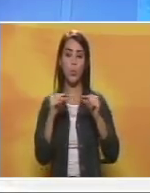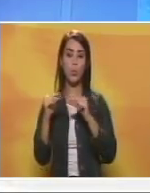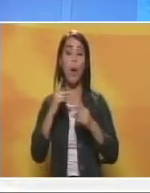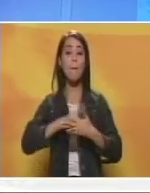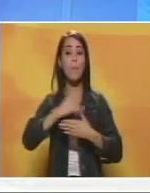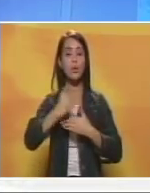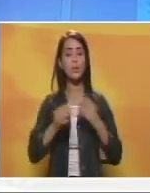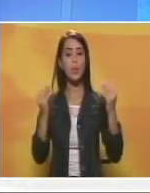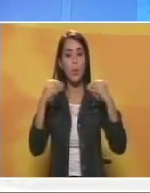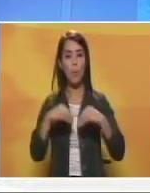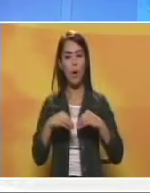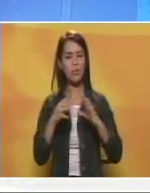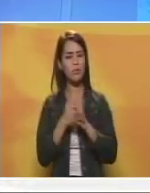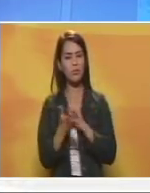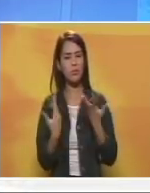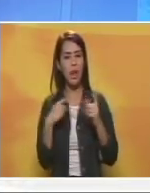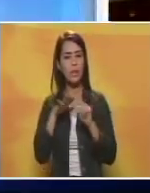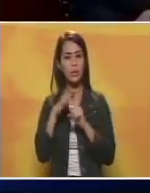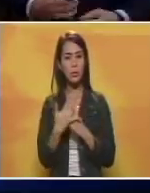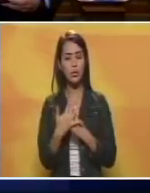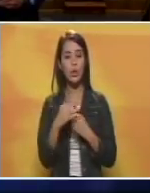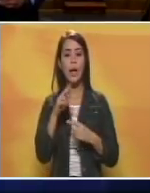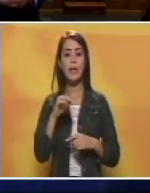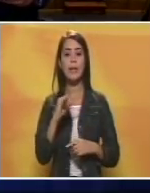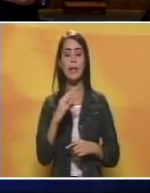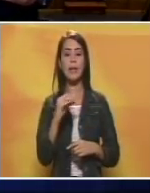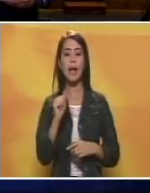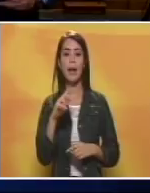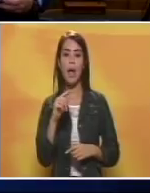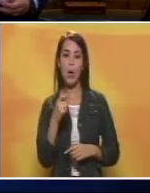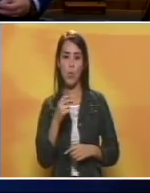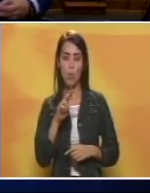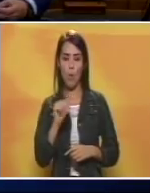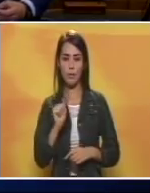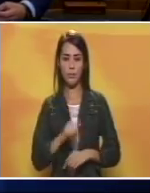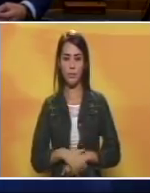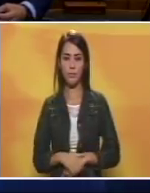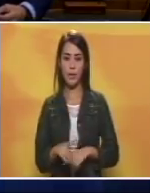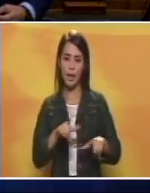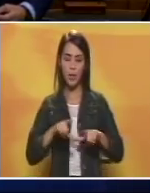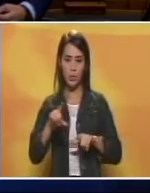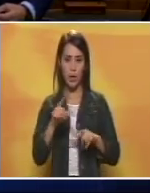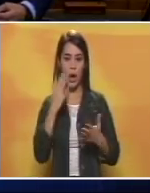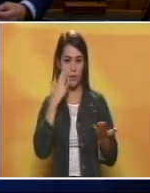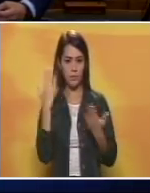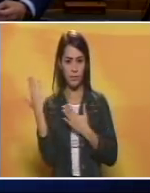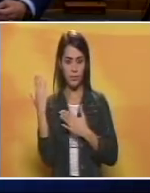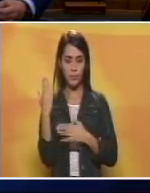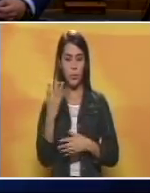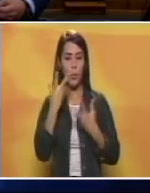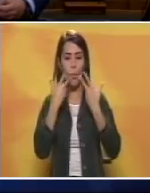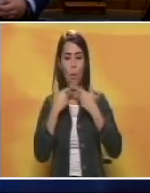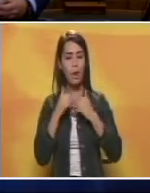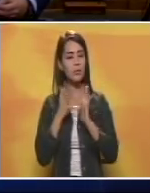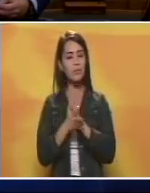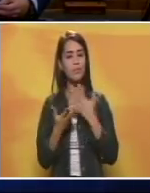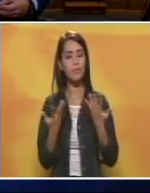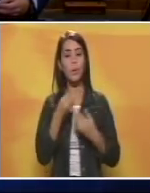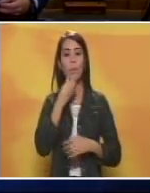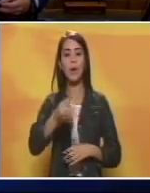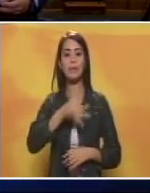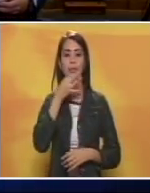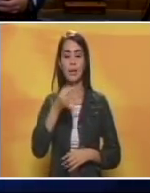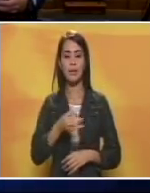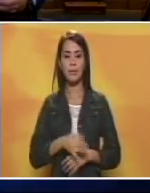proyecto de acuerdo en relación a la situación que se vive en Nicaragua. Manuel Covela está en vivo y directo desde el Palacio Federal Legislativo y nos cuenta todos los detalles. Muy buenas